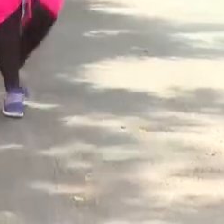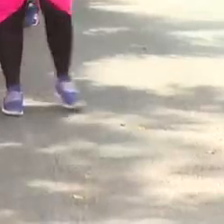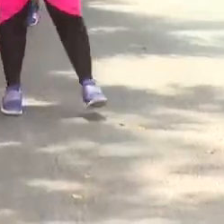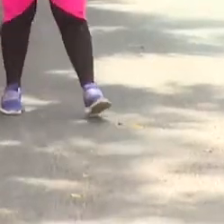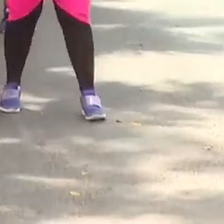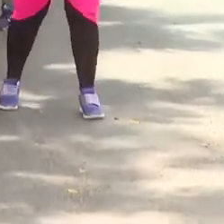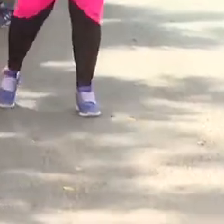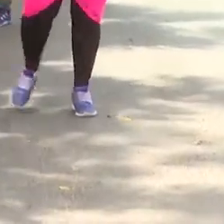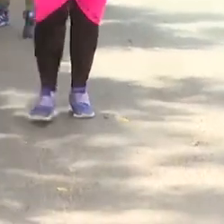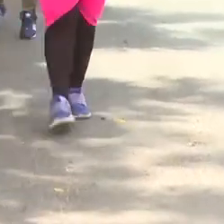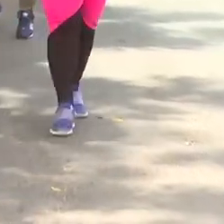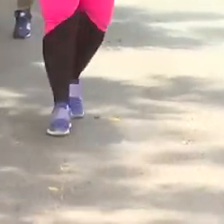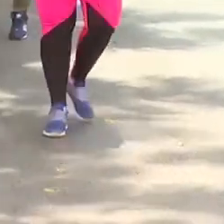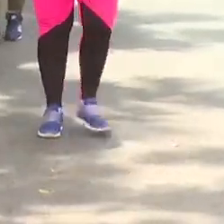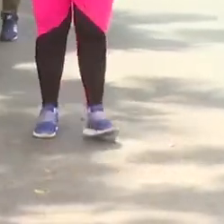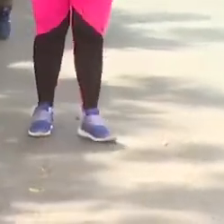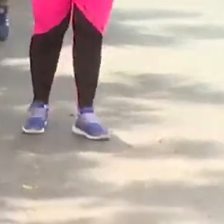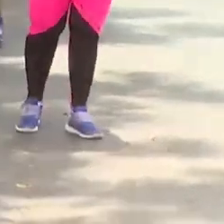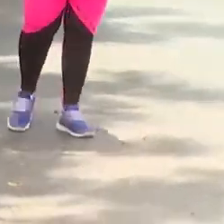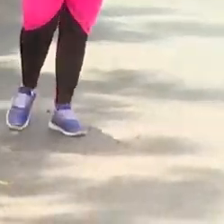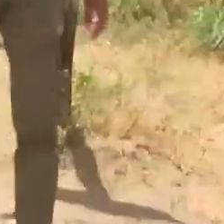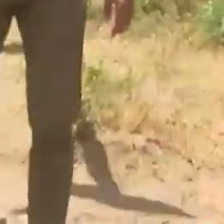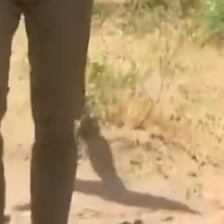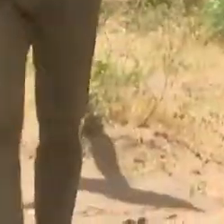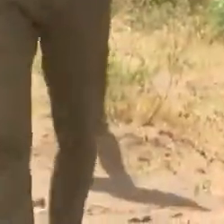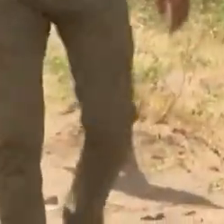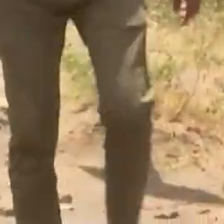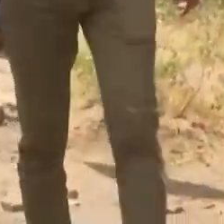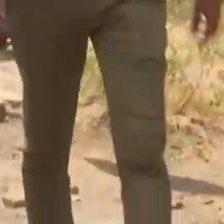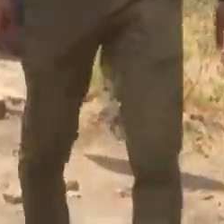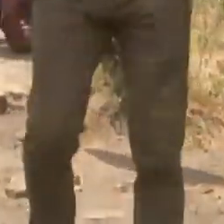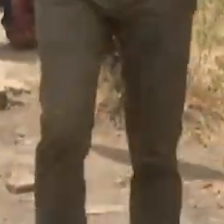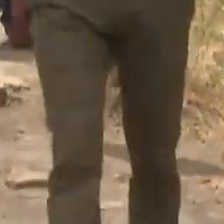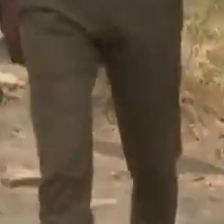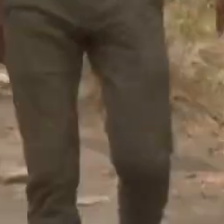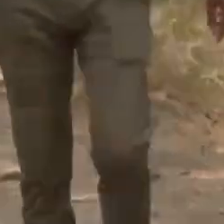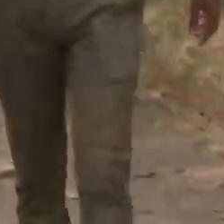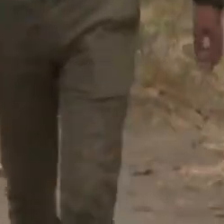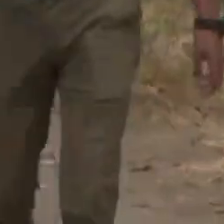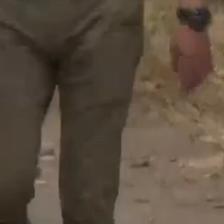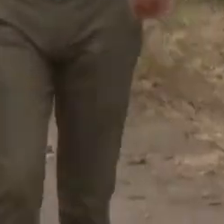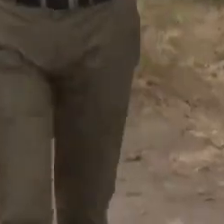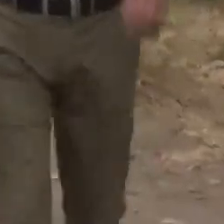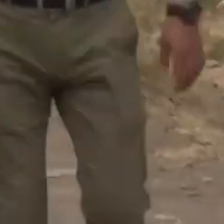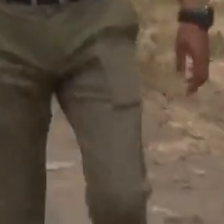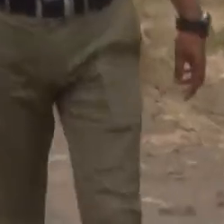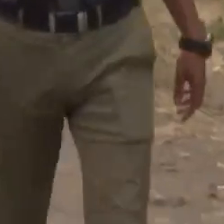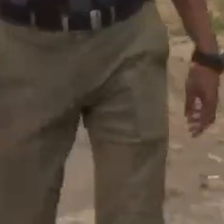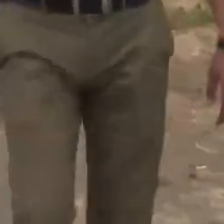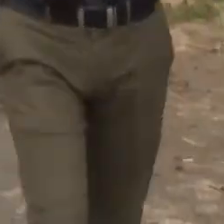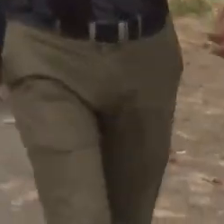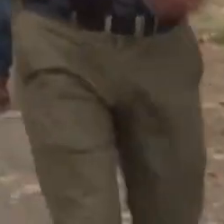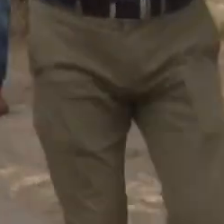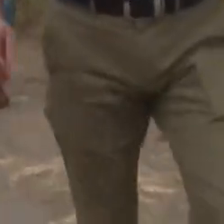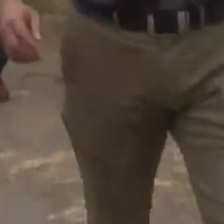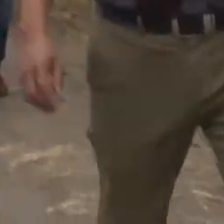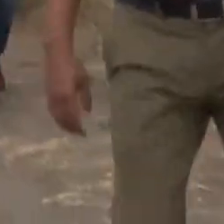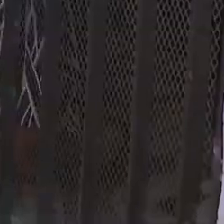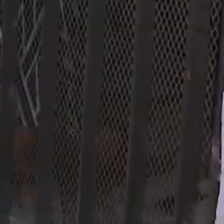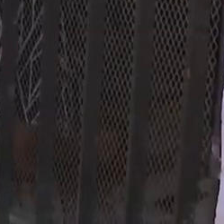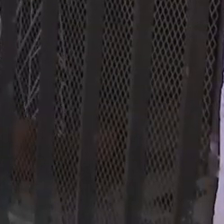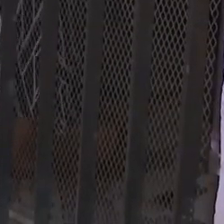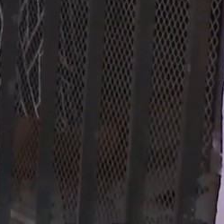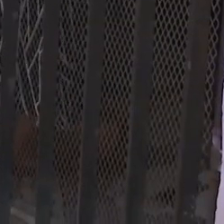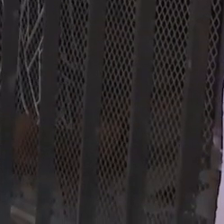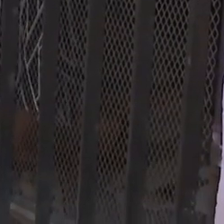Una brigada de médicos, la comunidad organizada, Juventud Sandinista y Policía Nacional llegaron casa a casa del barrio